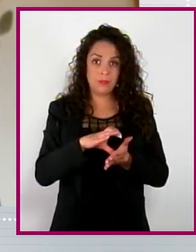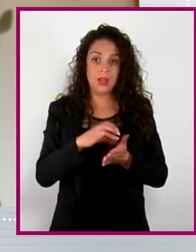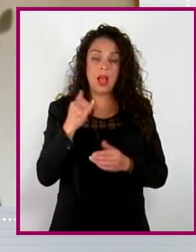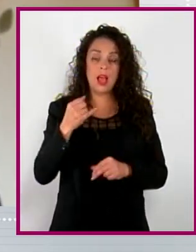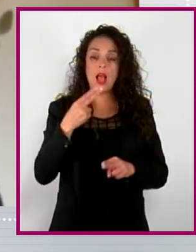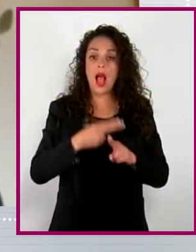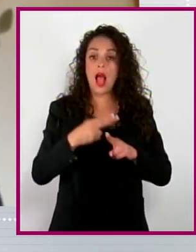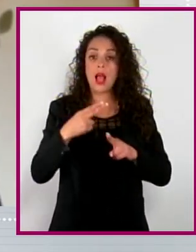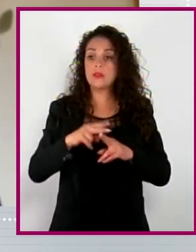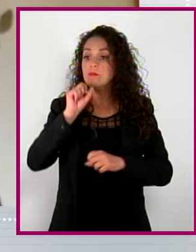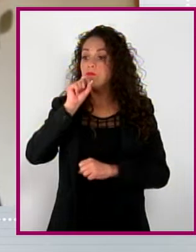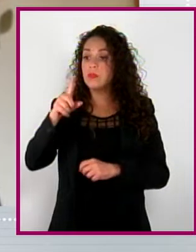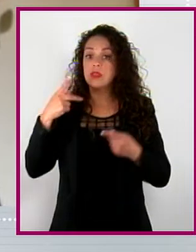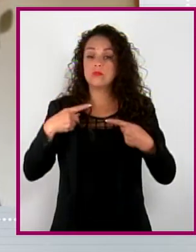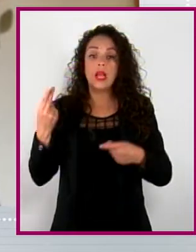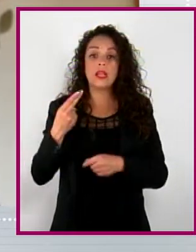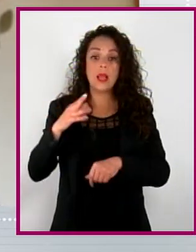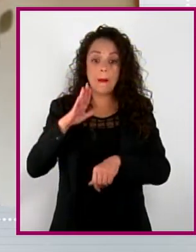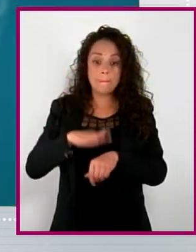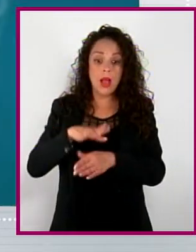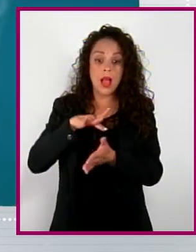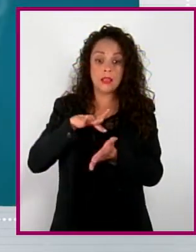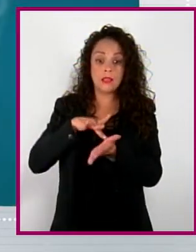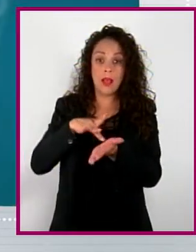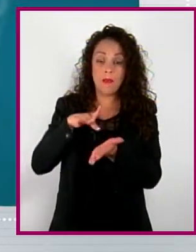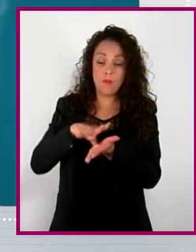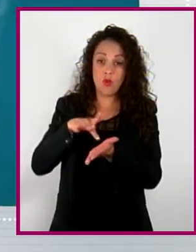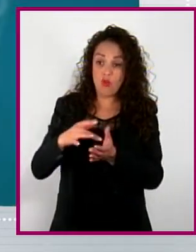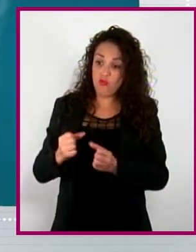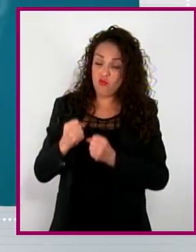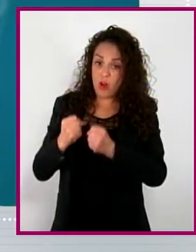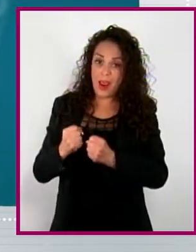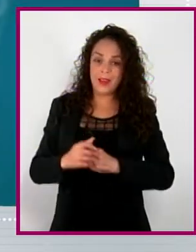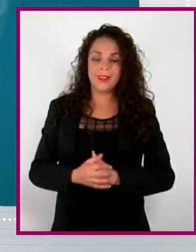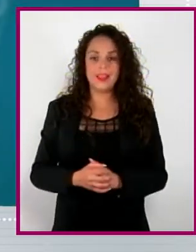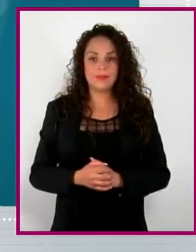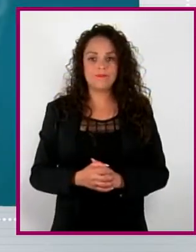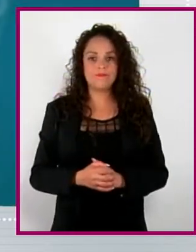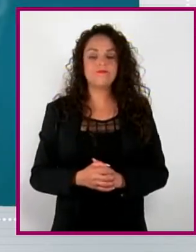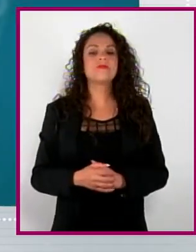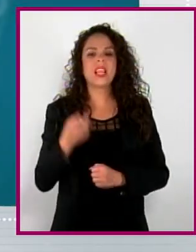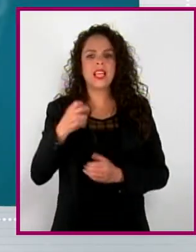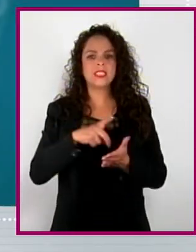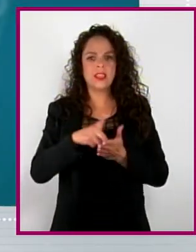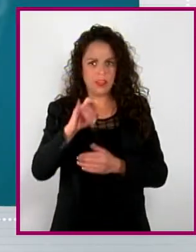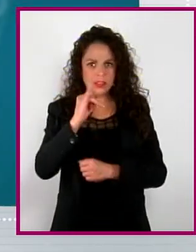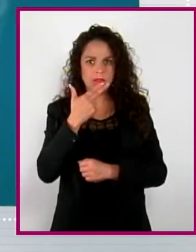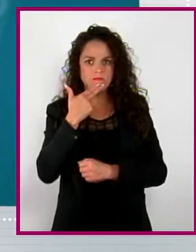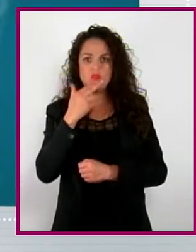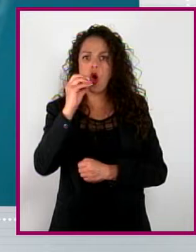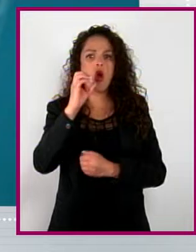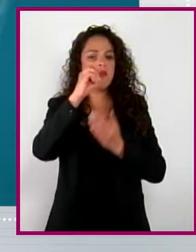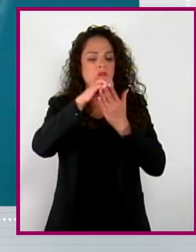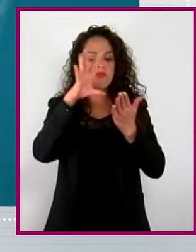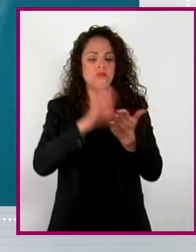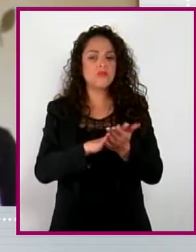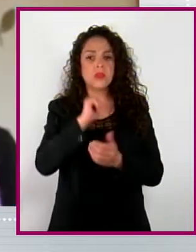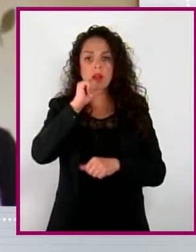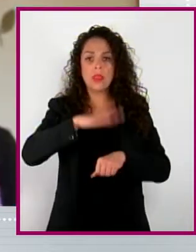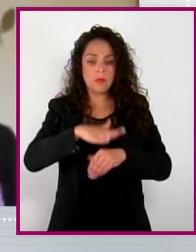quienes necesitan un apoyo más intenso. ¿Sirven de algo estos derechos o solo son un papel y buenas